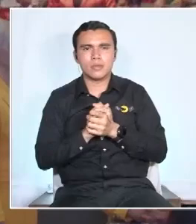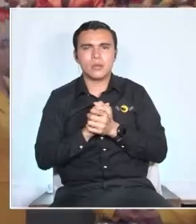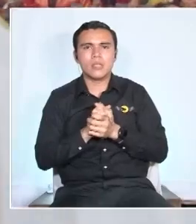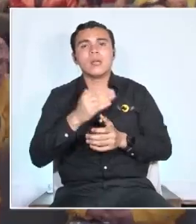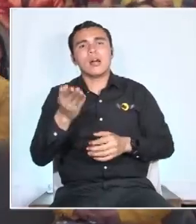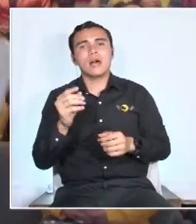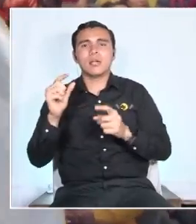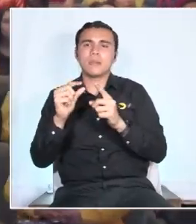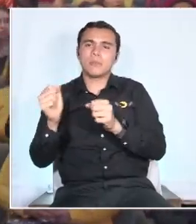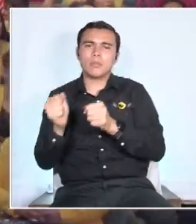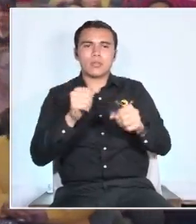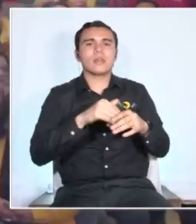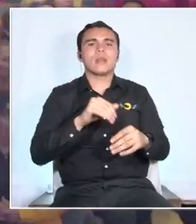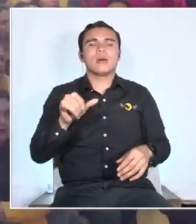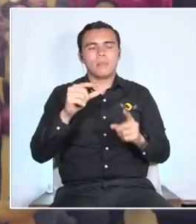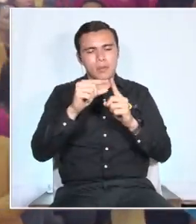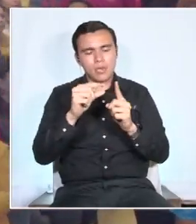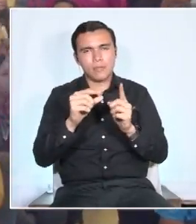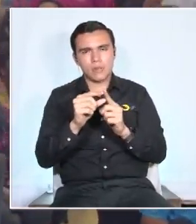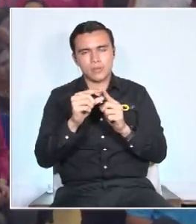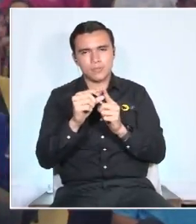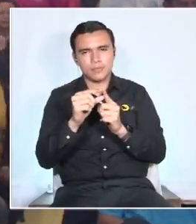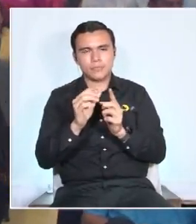hay poder en la palabra.